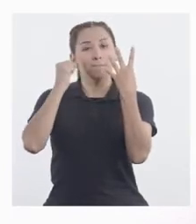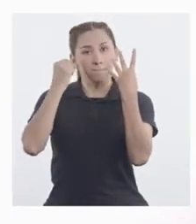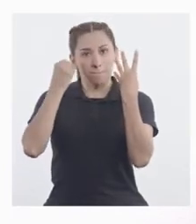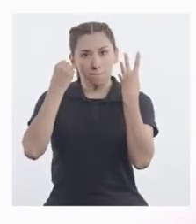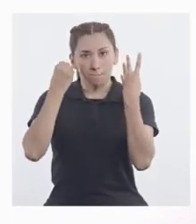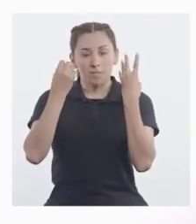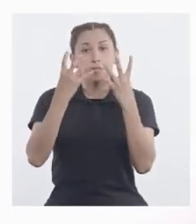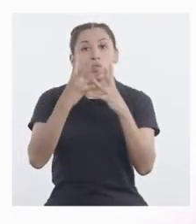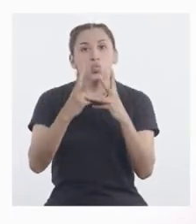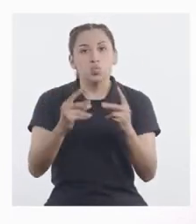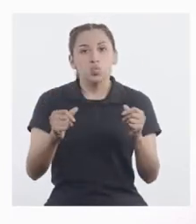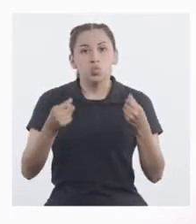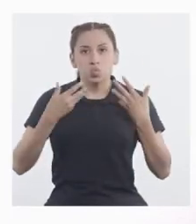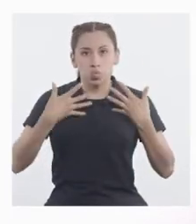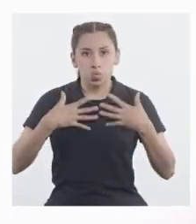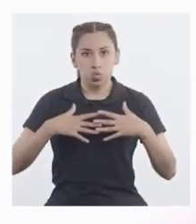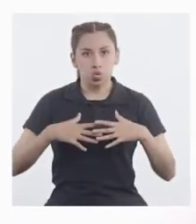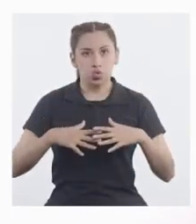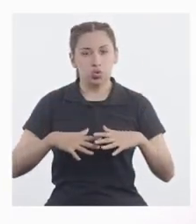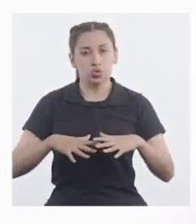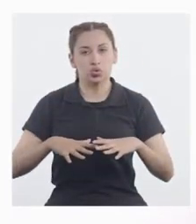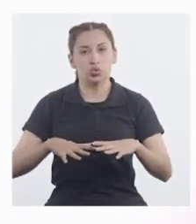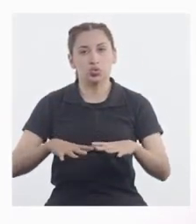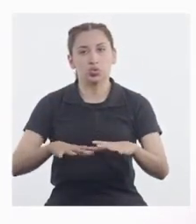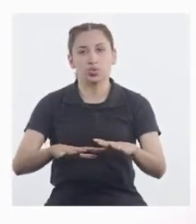Y botamos el aire suavemente.